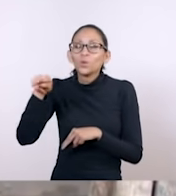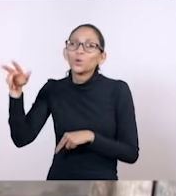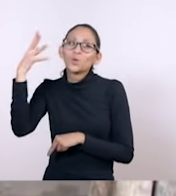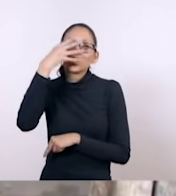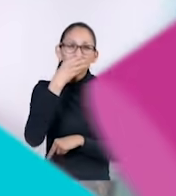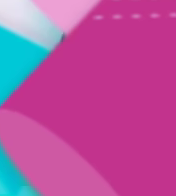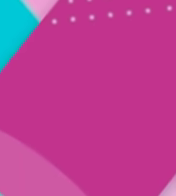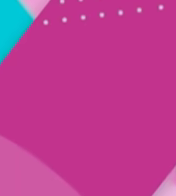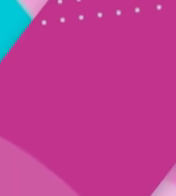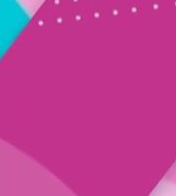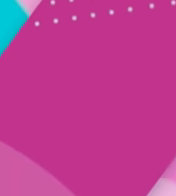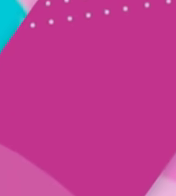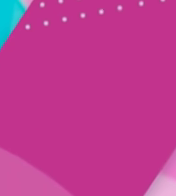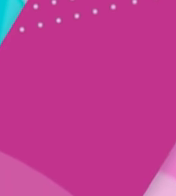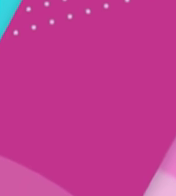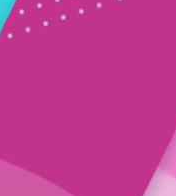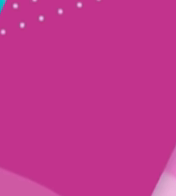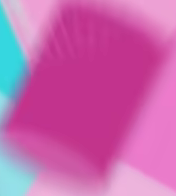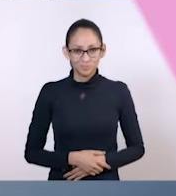descansa.